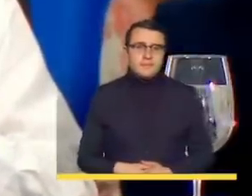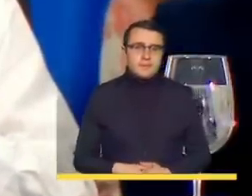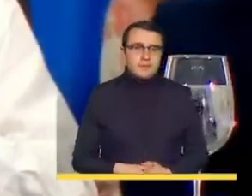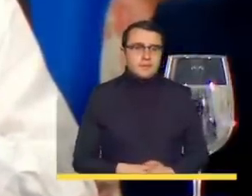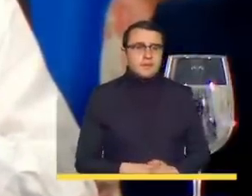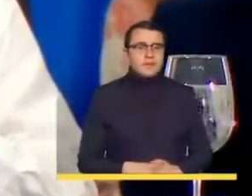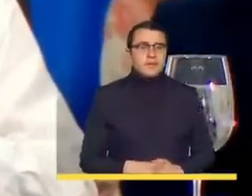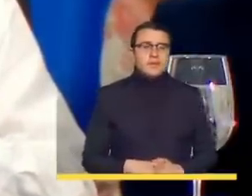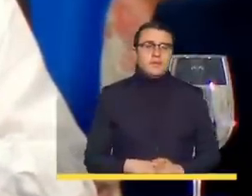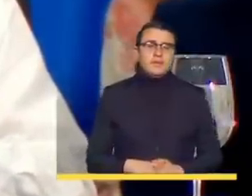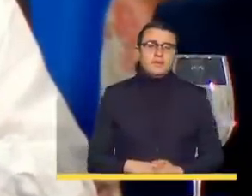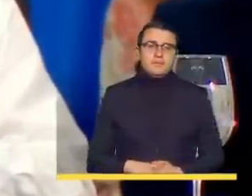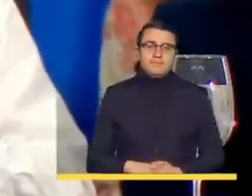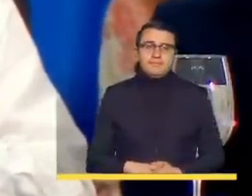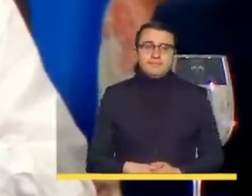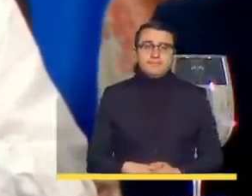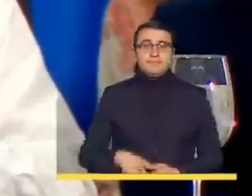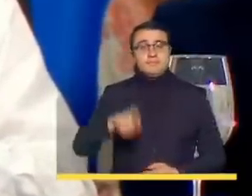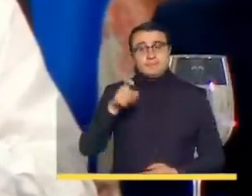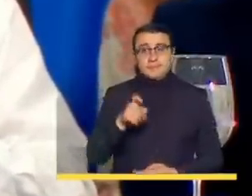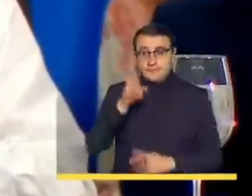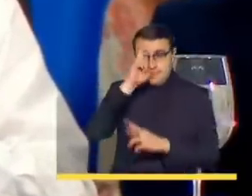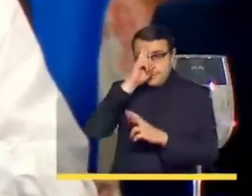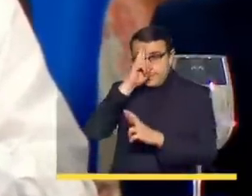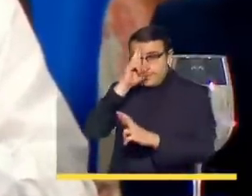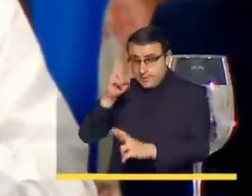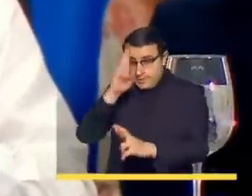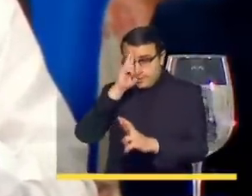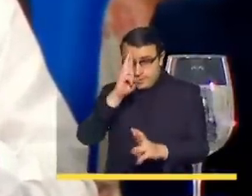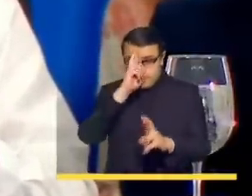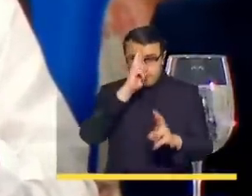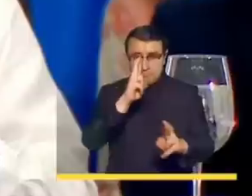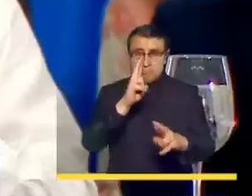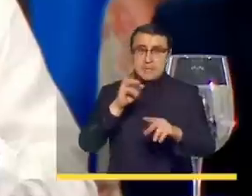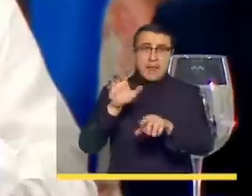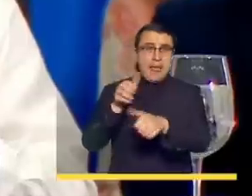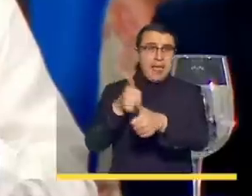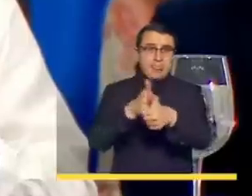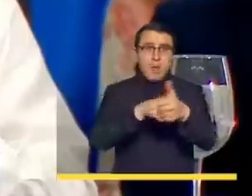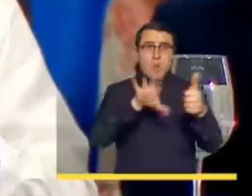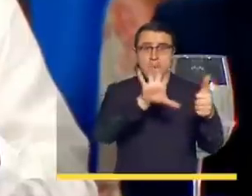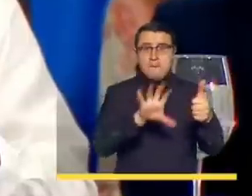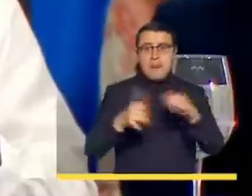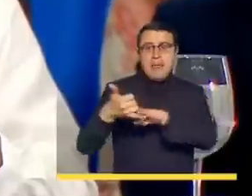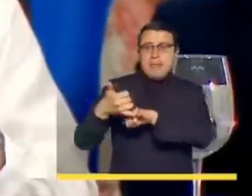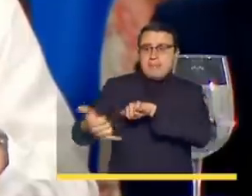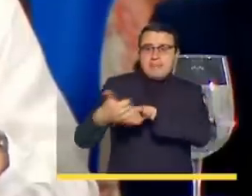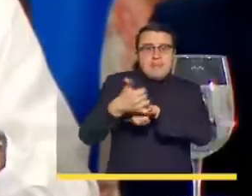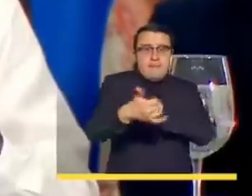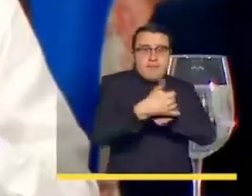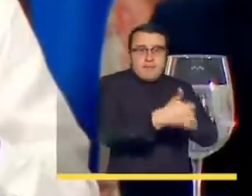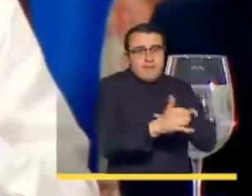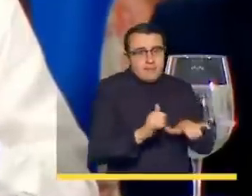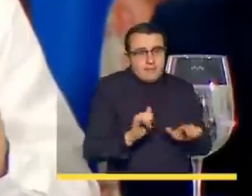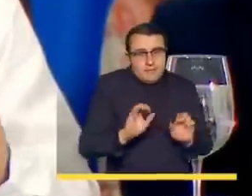hacerlo con respeto a nuestras soberanías